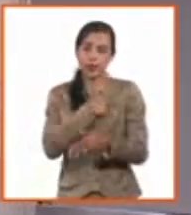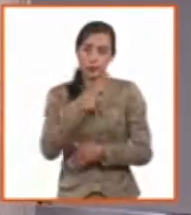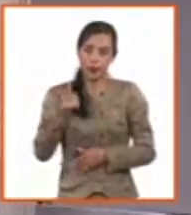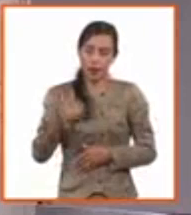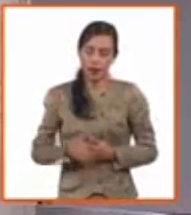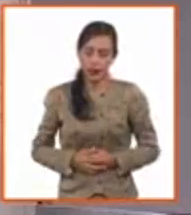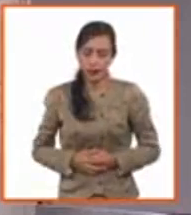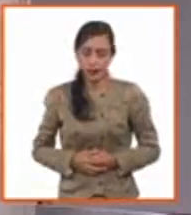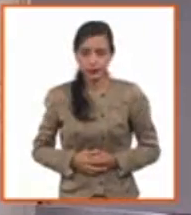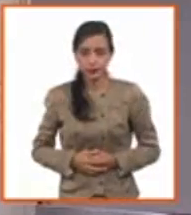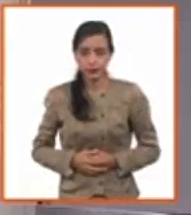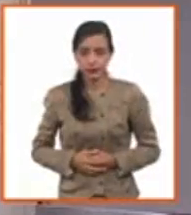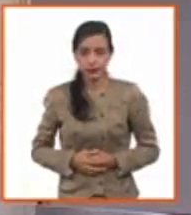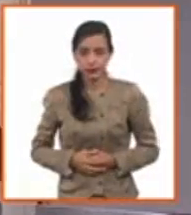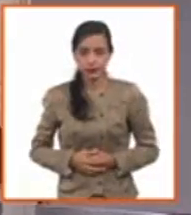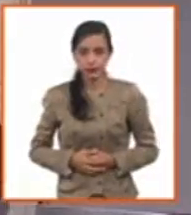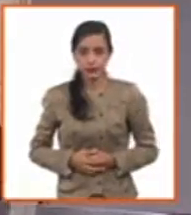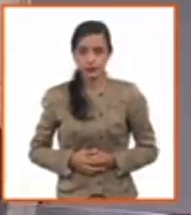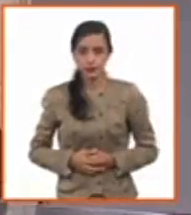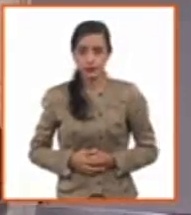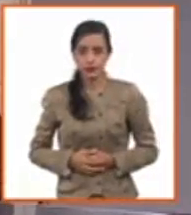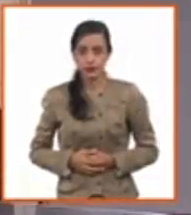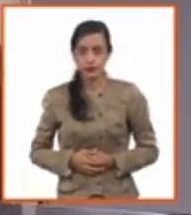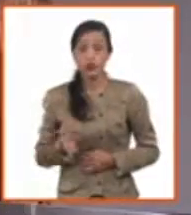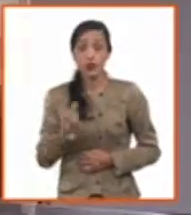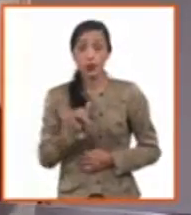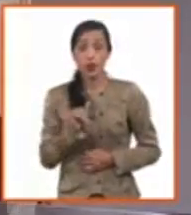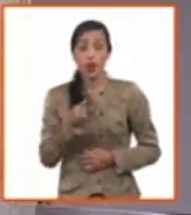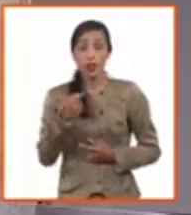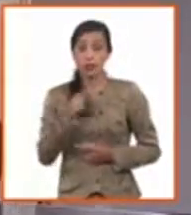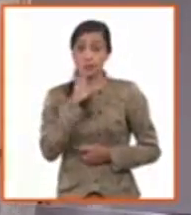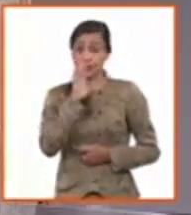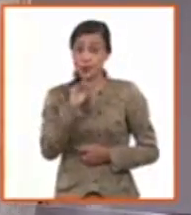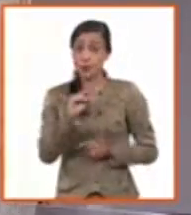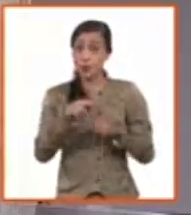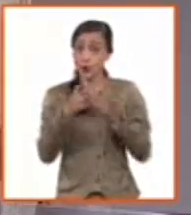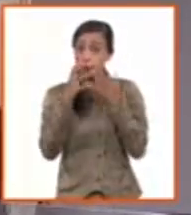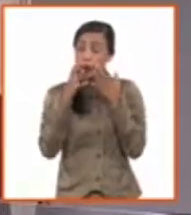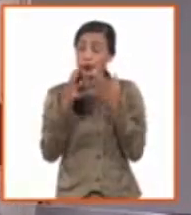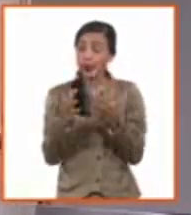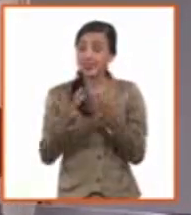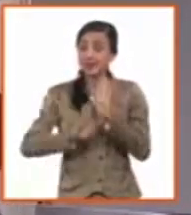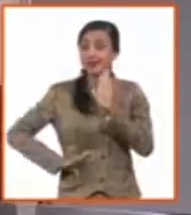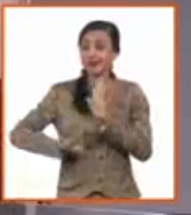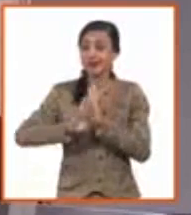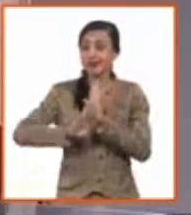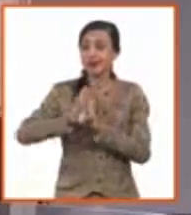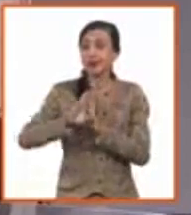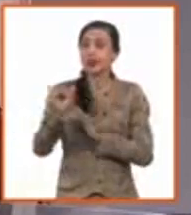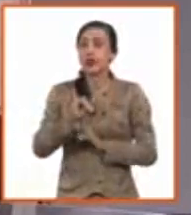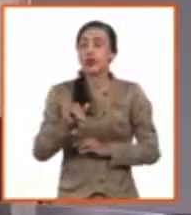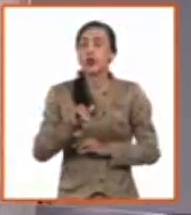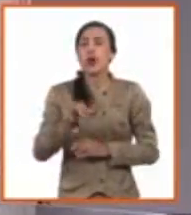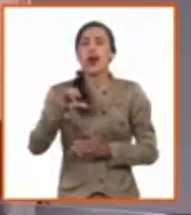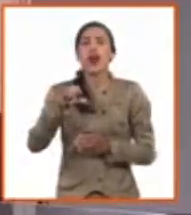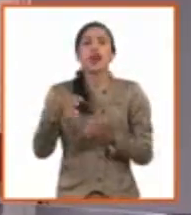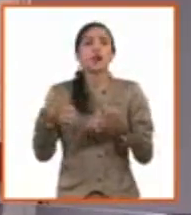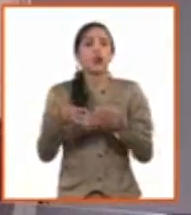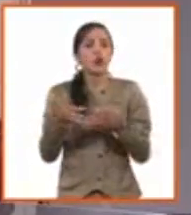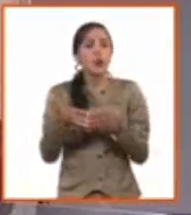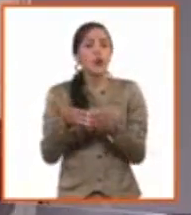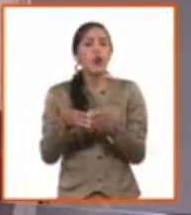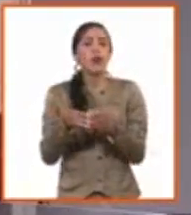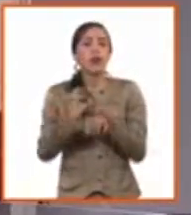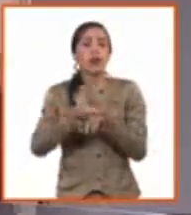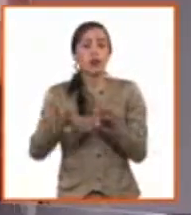privadas también tendríamos que mencionar porque te juegan un rol muy importante en el desarrollo de esta industria a la unión de informáticos de